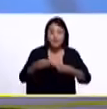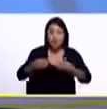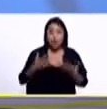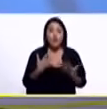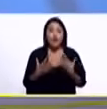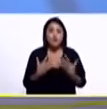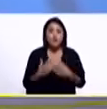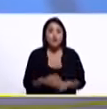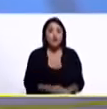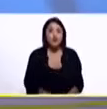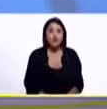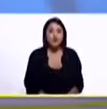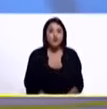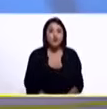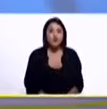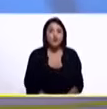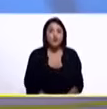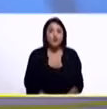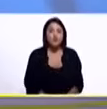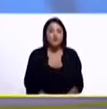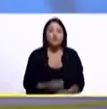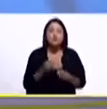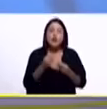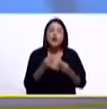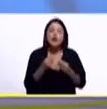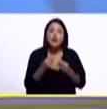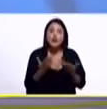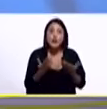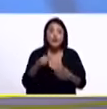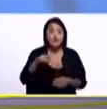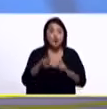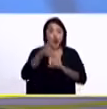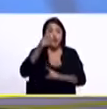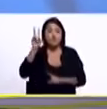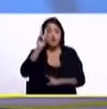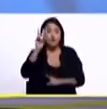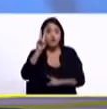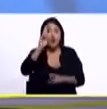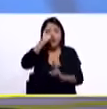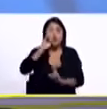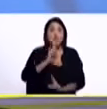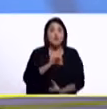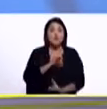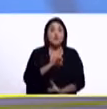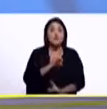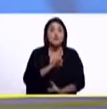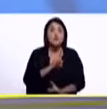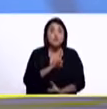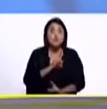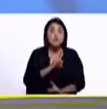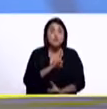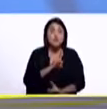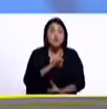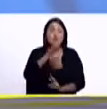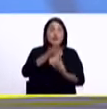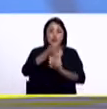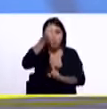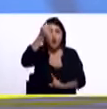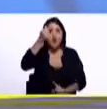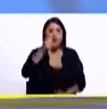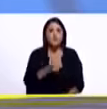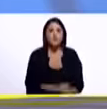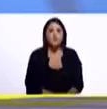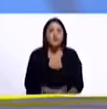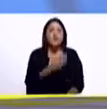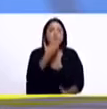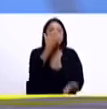para ir logrando que a Venezuela se respete y lograr lo que